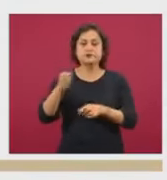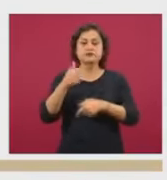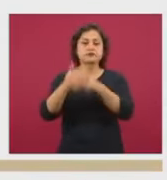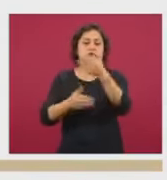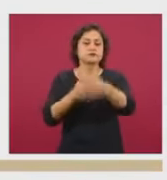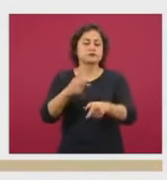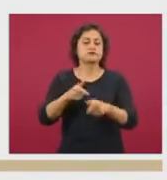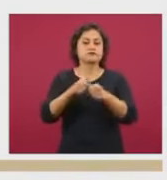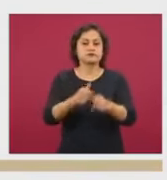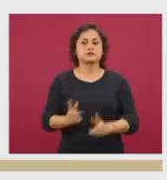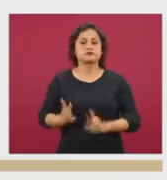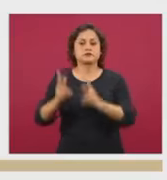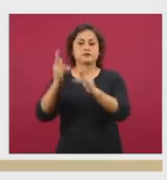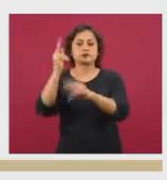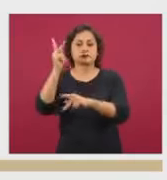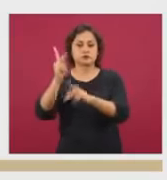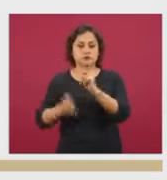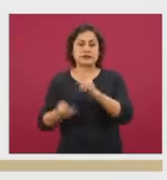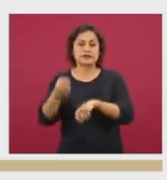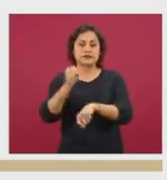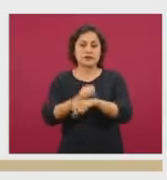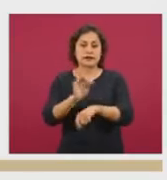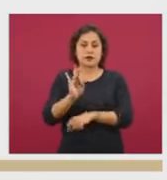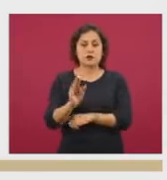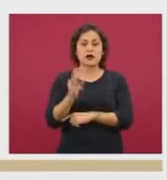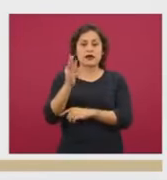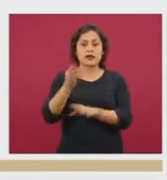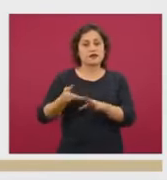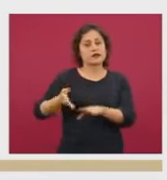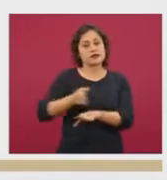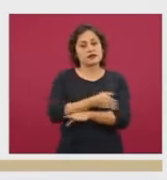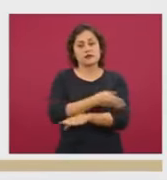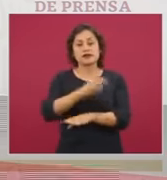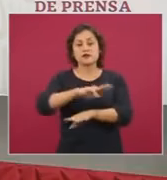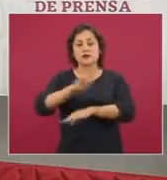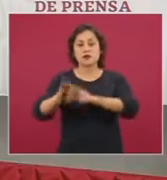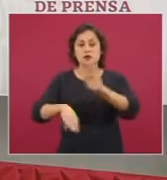semana 43 y el exceso de mortalidad de todo el periodo del 22%.